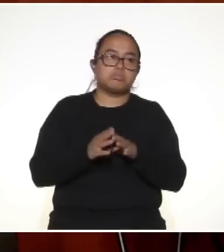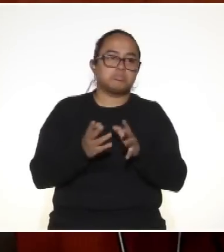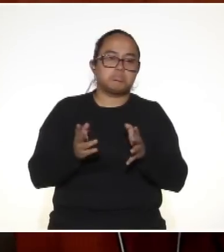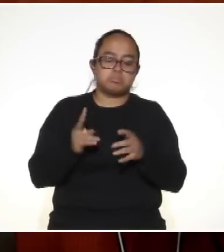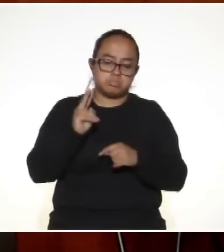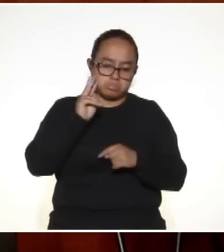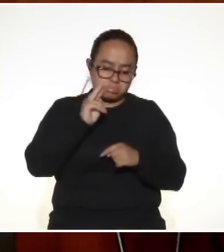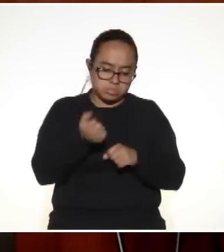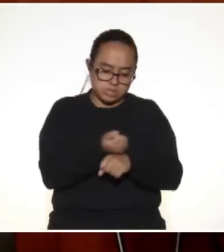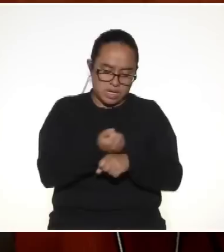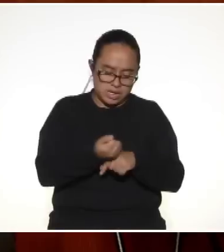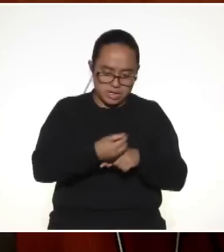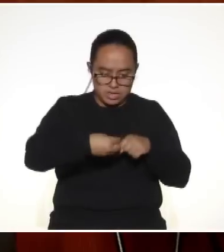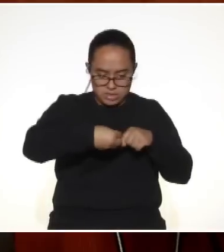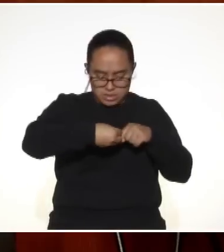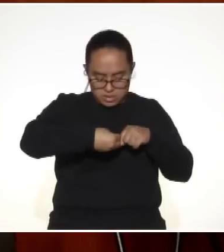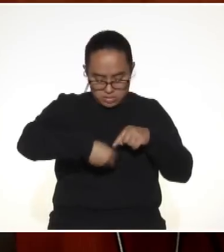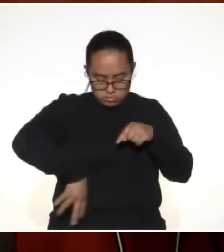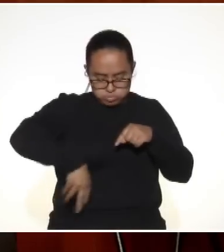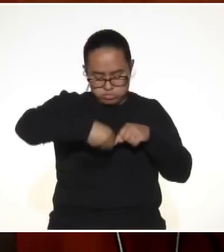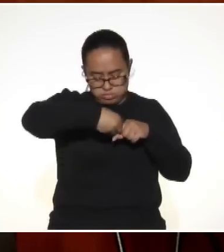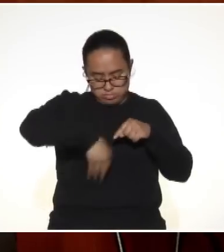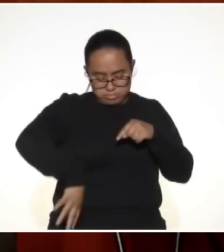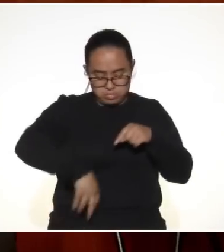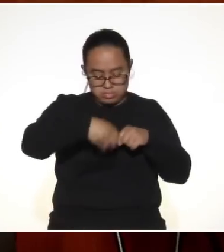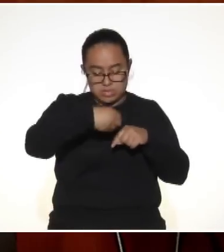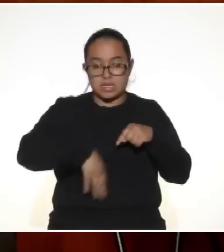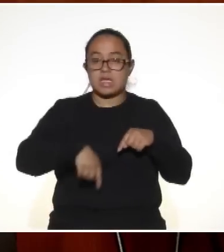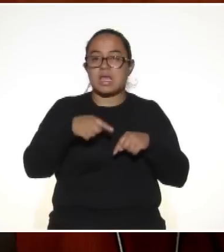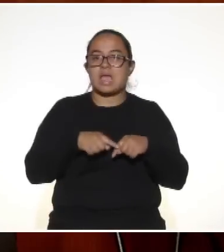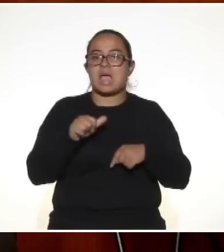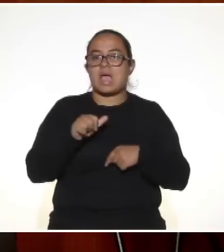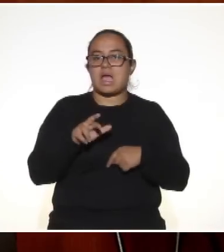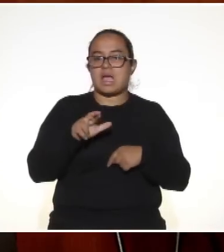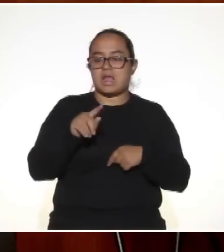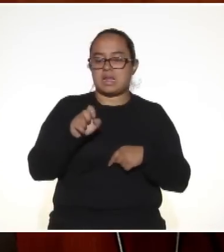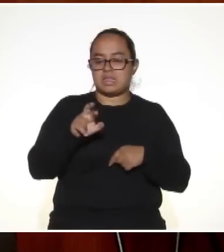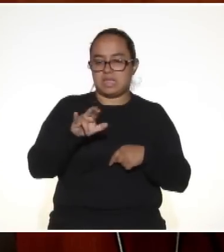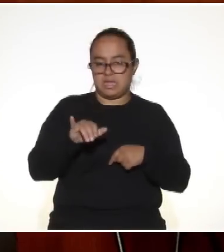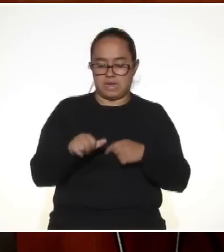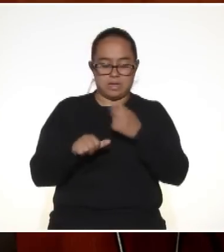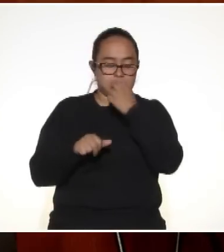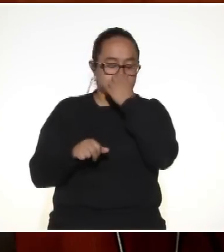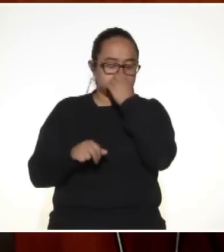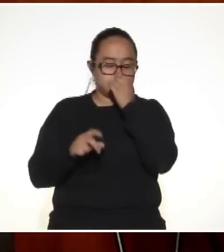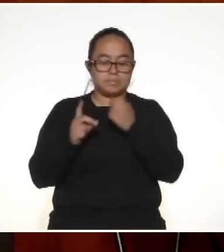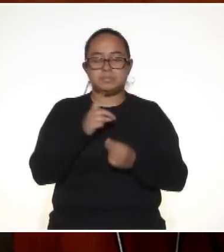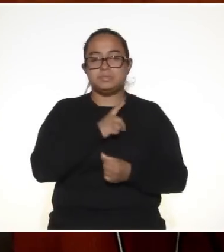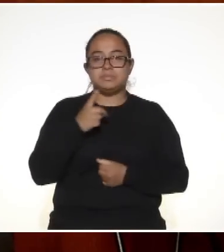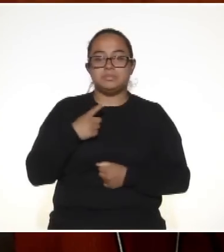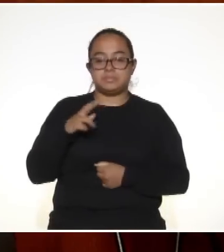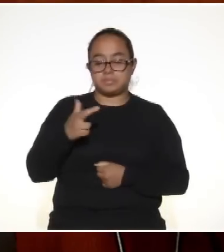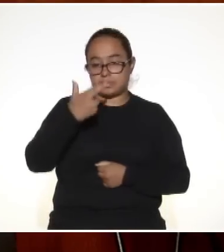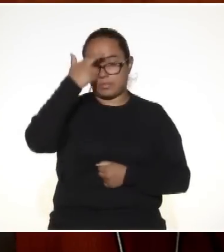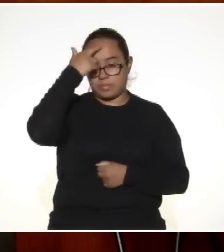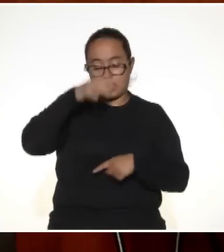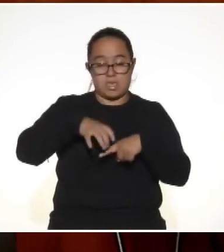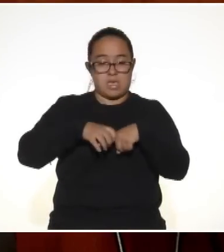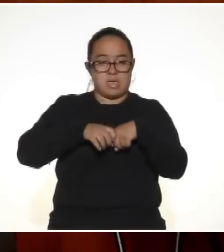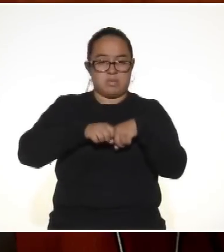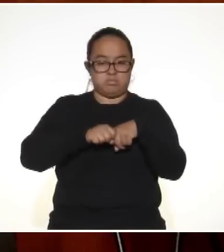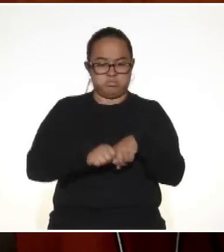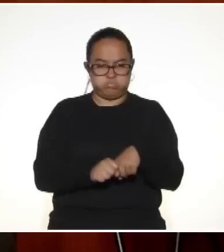es decir, que veas que la Chorrito. sangre que está saliendo a chorros, eso es un sangrado arterial. Primero, recordemos, es compresión